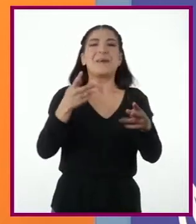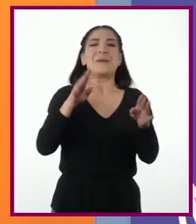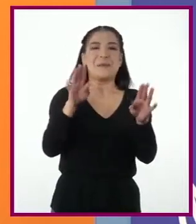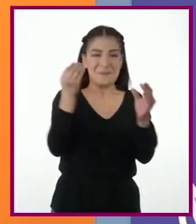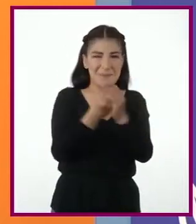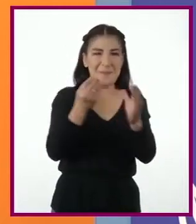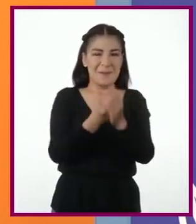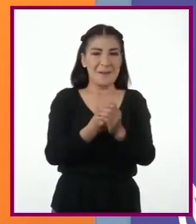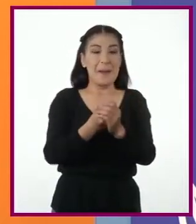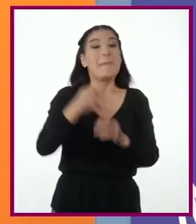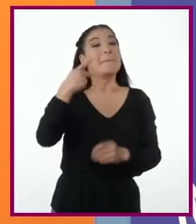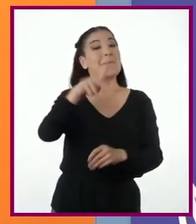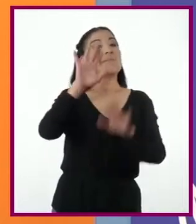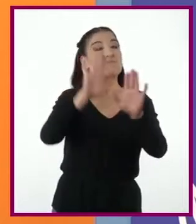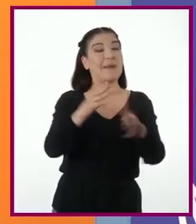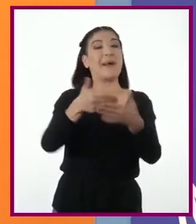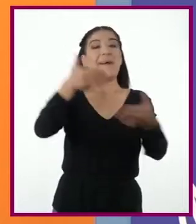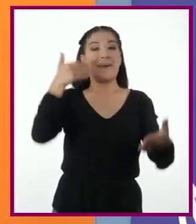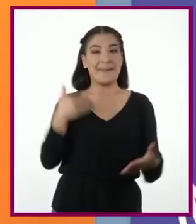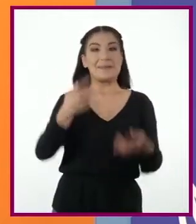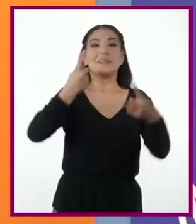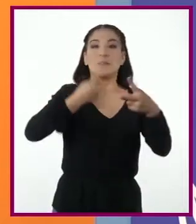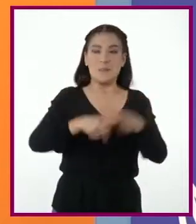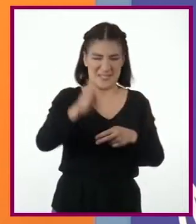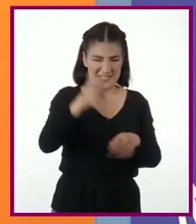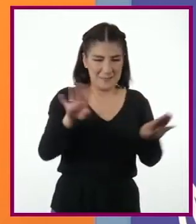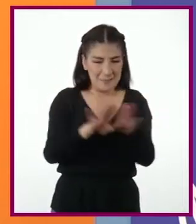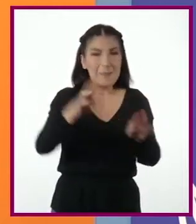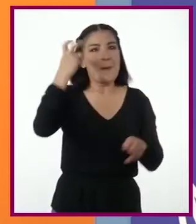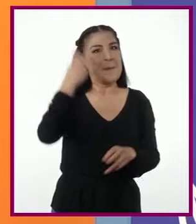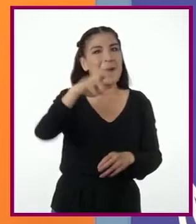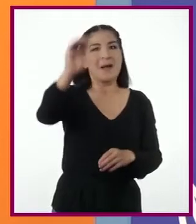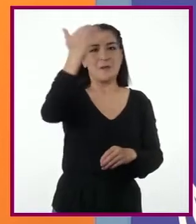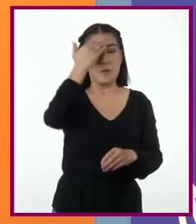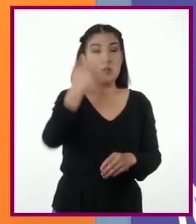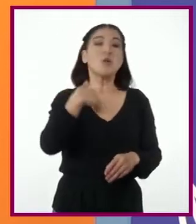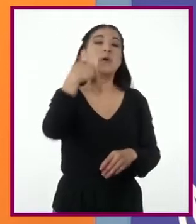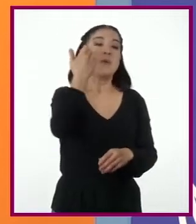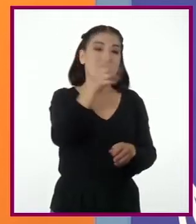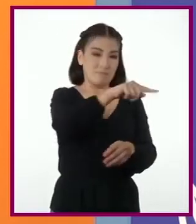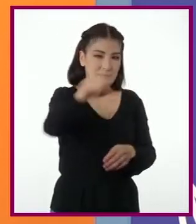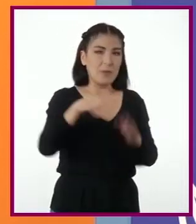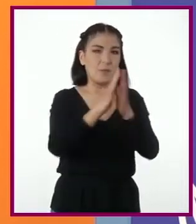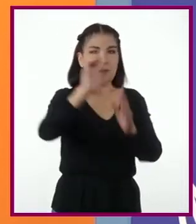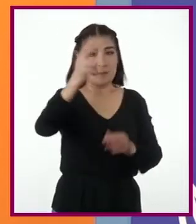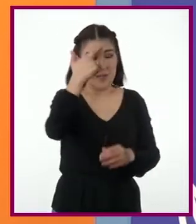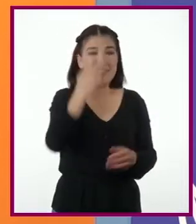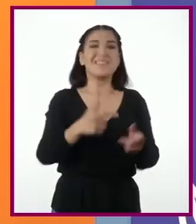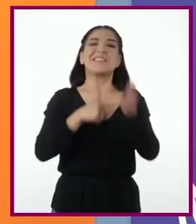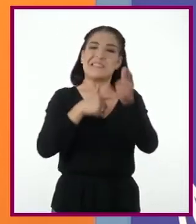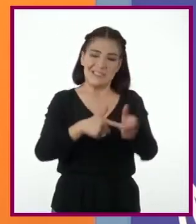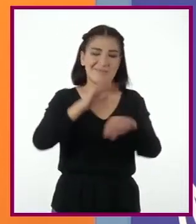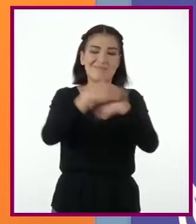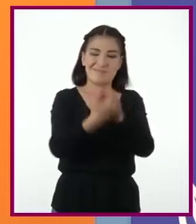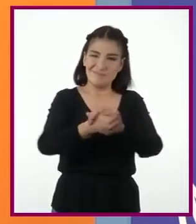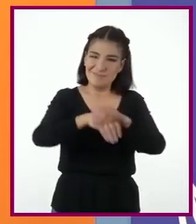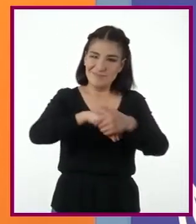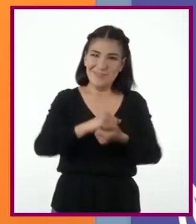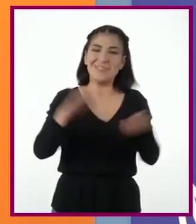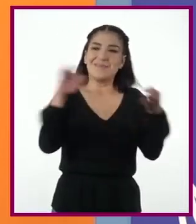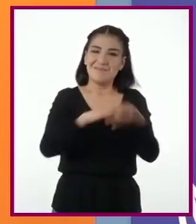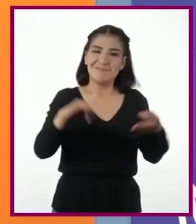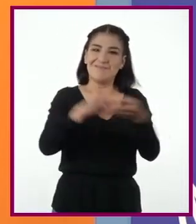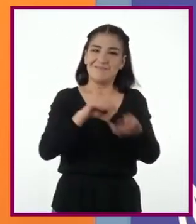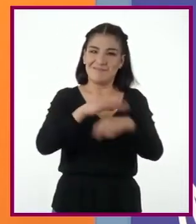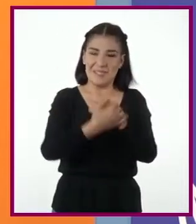maestra. Pero antes de continuar en este viaje de conocimiento, quiero recordarles que debemos lavar nuestras manos